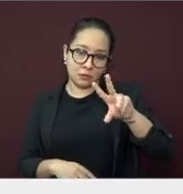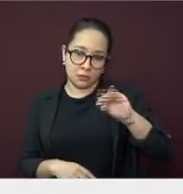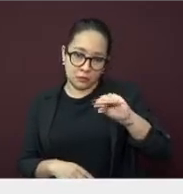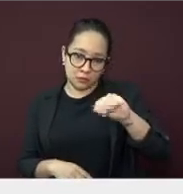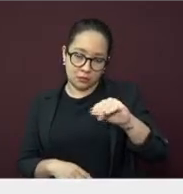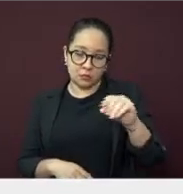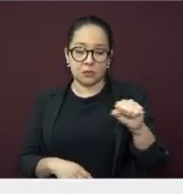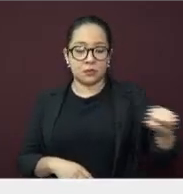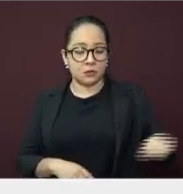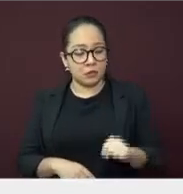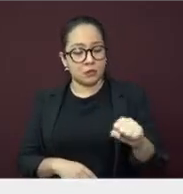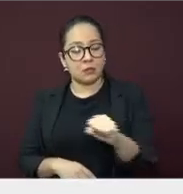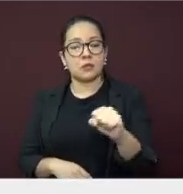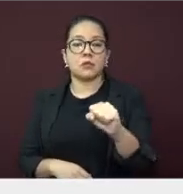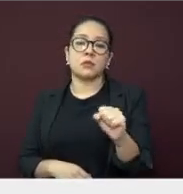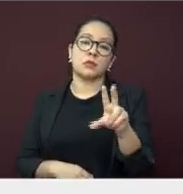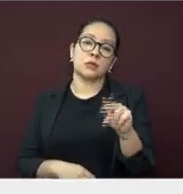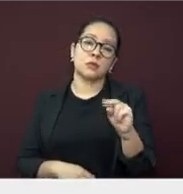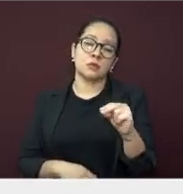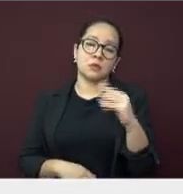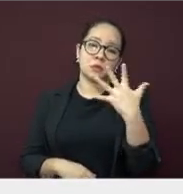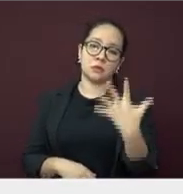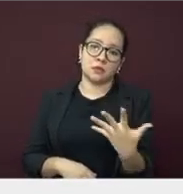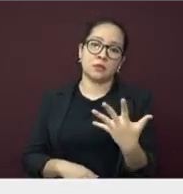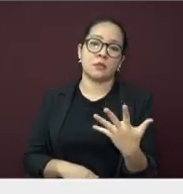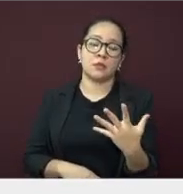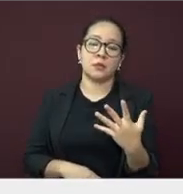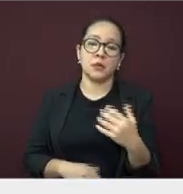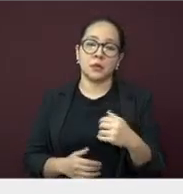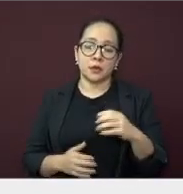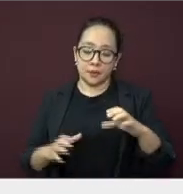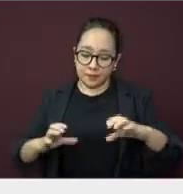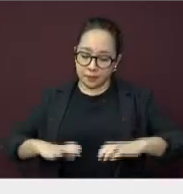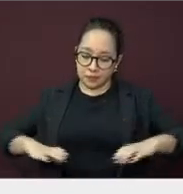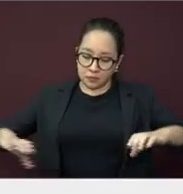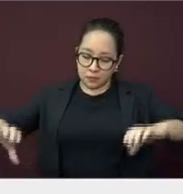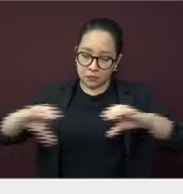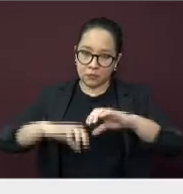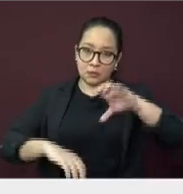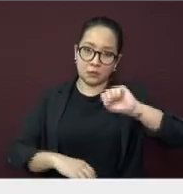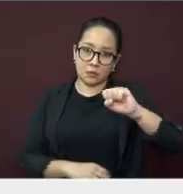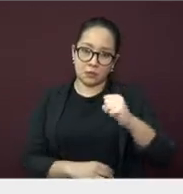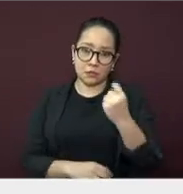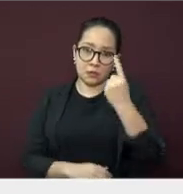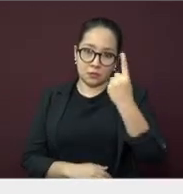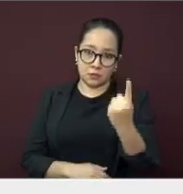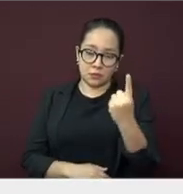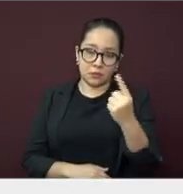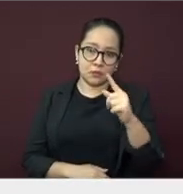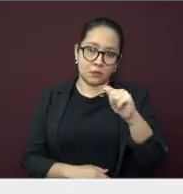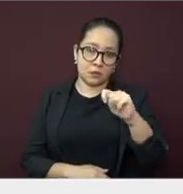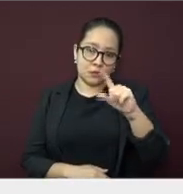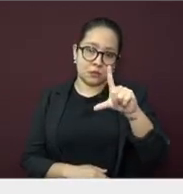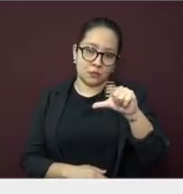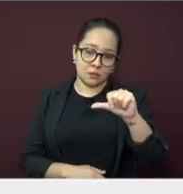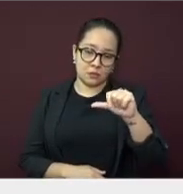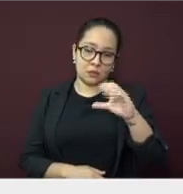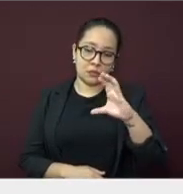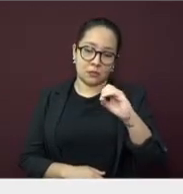santiago tuxtla 85 catemaco 61 y tlacotalpan